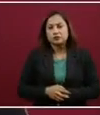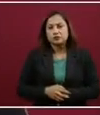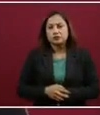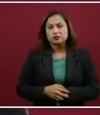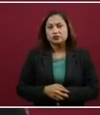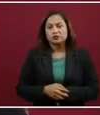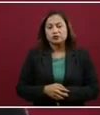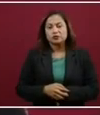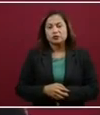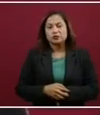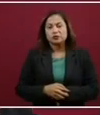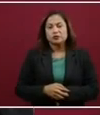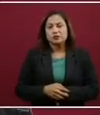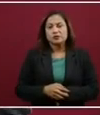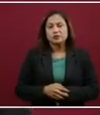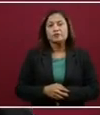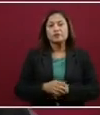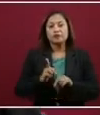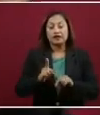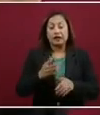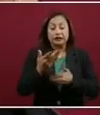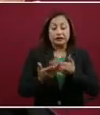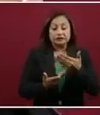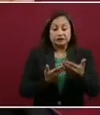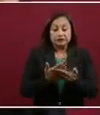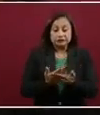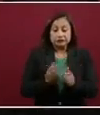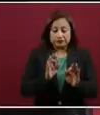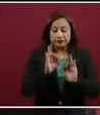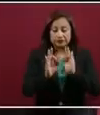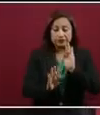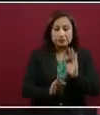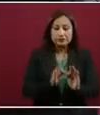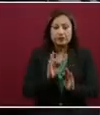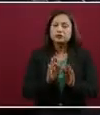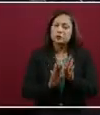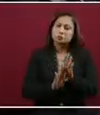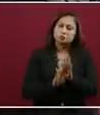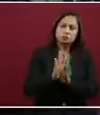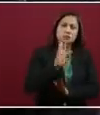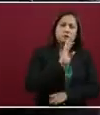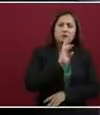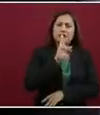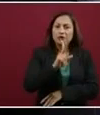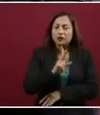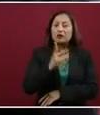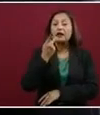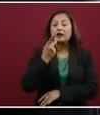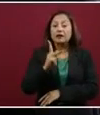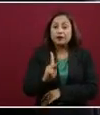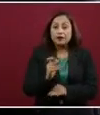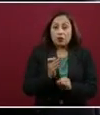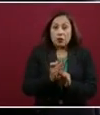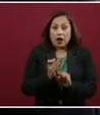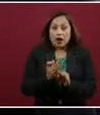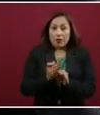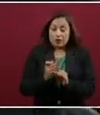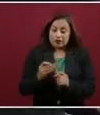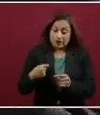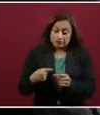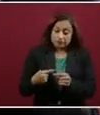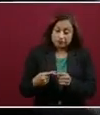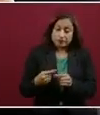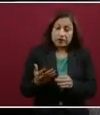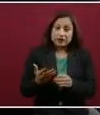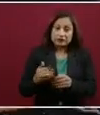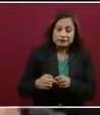correcta en los servicios. Hay que mejorarlos muchísimo, pero también lo que se está haciendo hay que lograr que se siga haciendo.